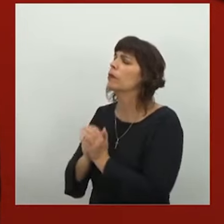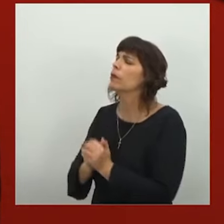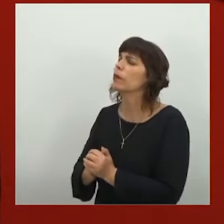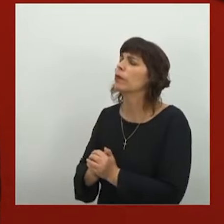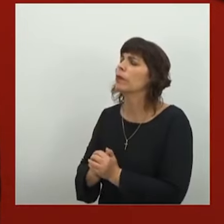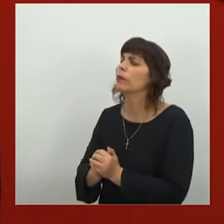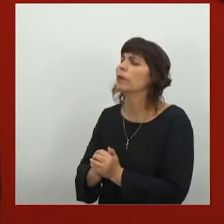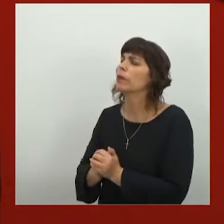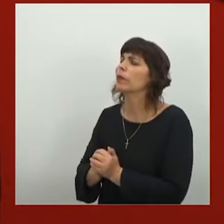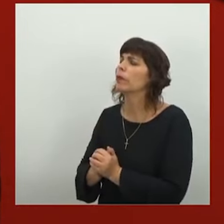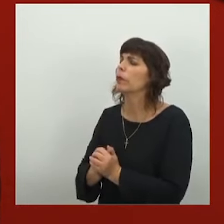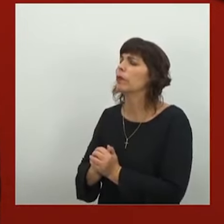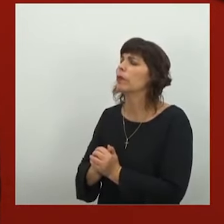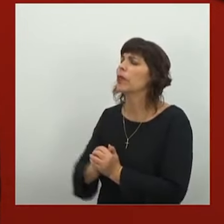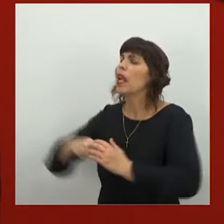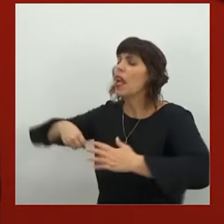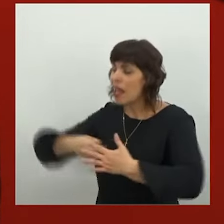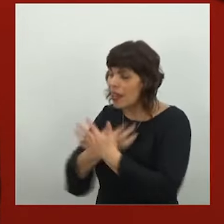que tú me des